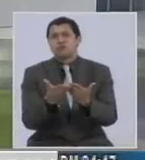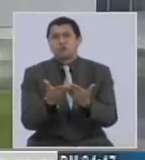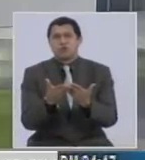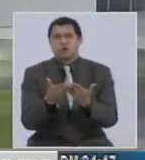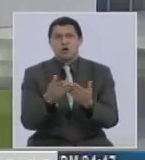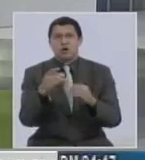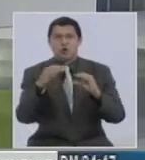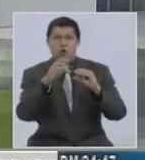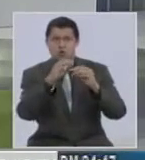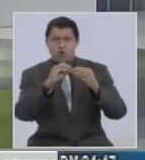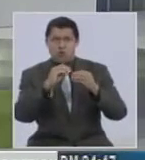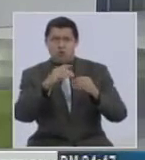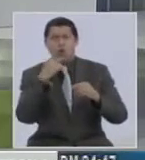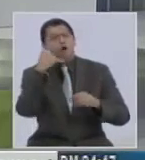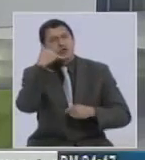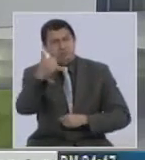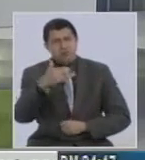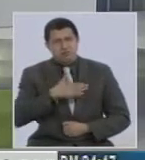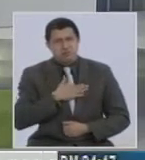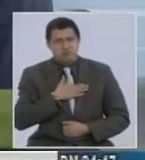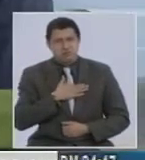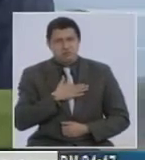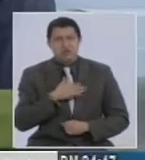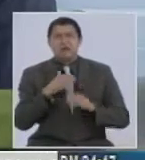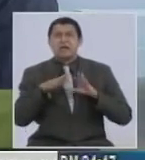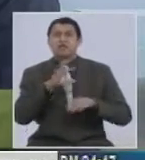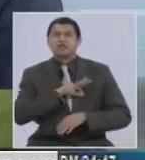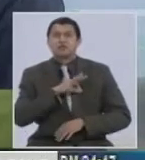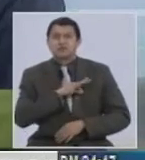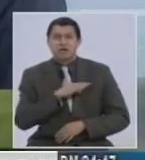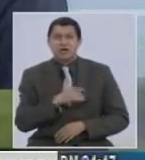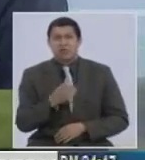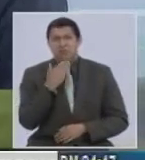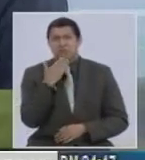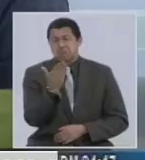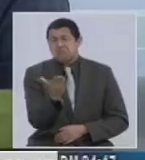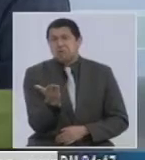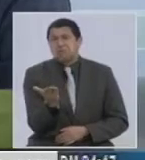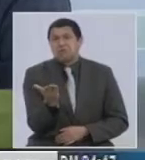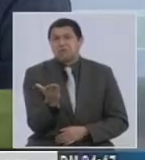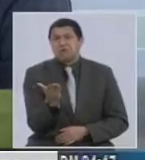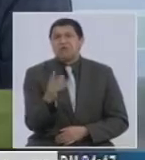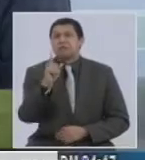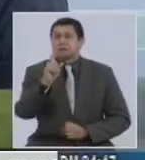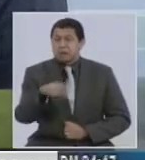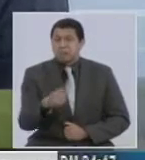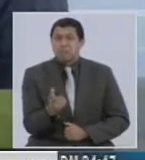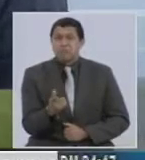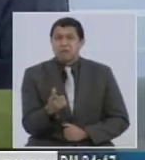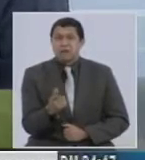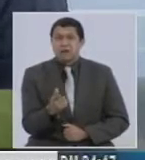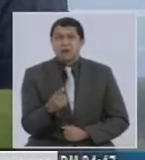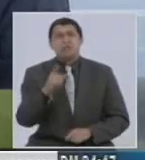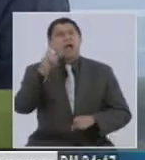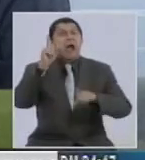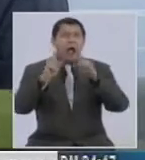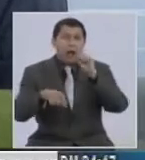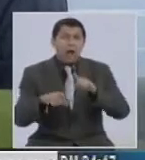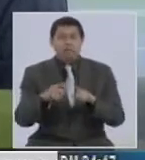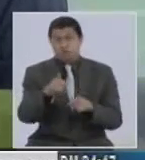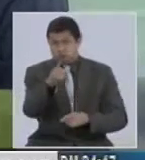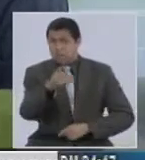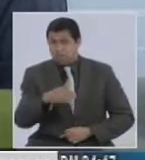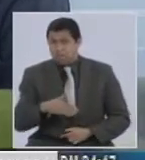de cuentas, bueno, comunicándose con nosotros a través de las redes sociales se los podemos facilitar. Y si alguno de alguna